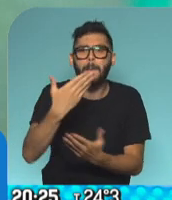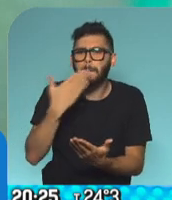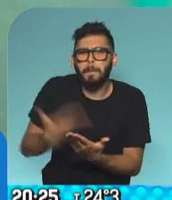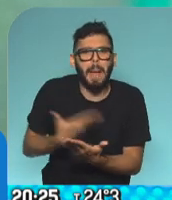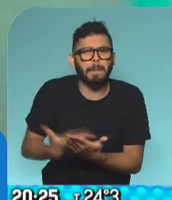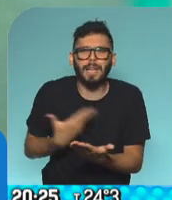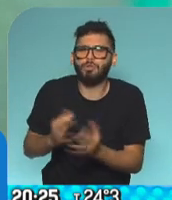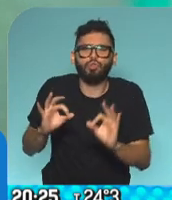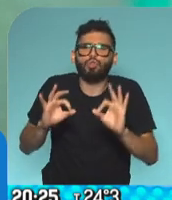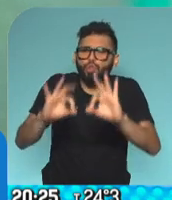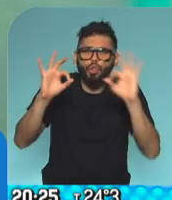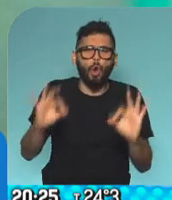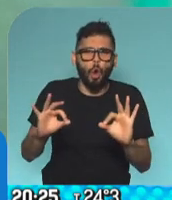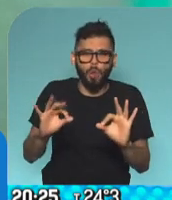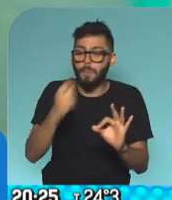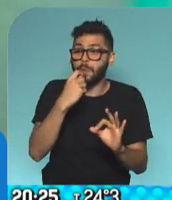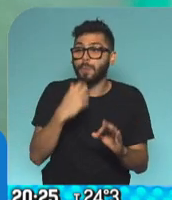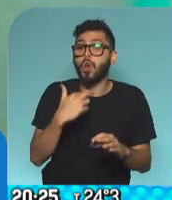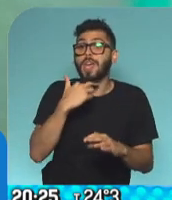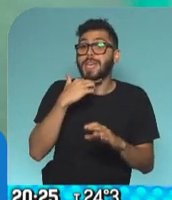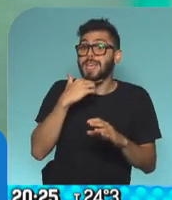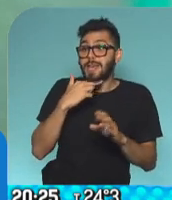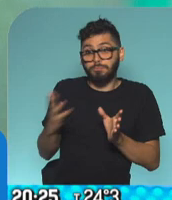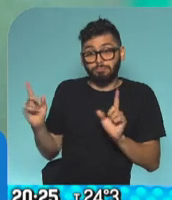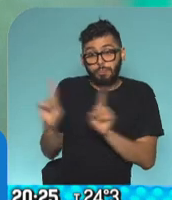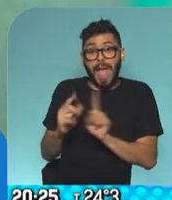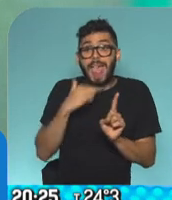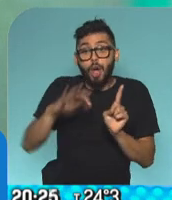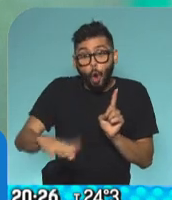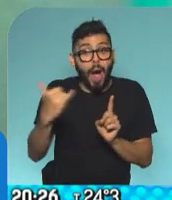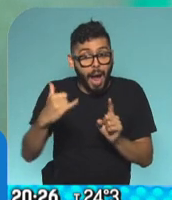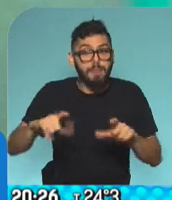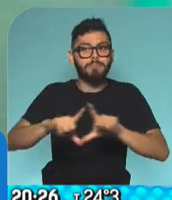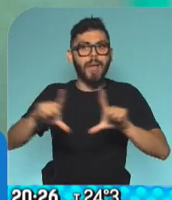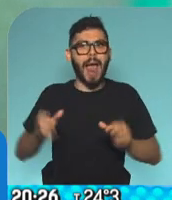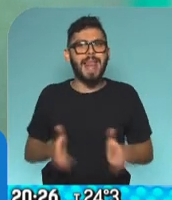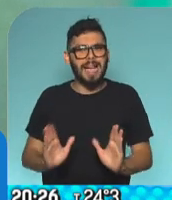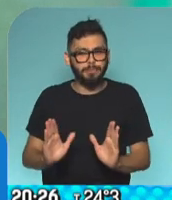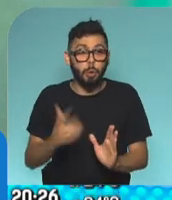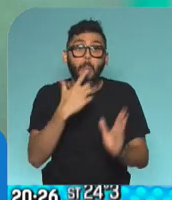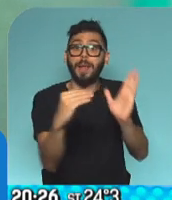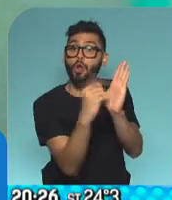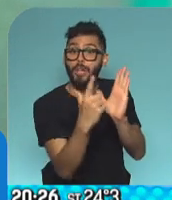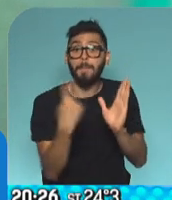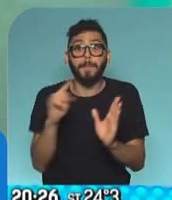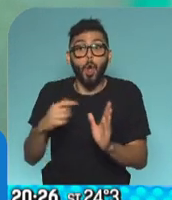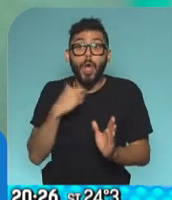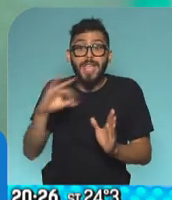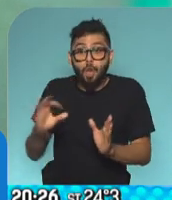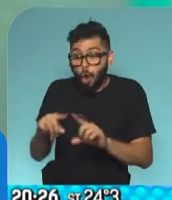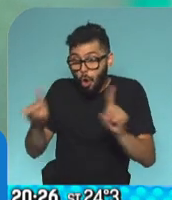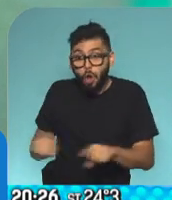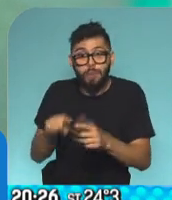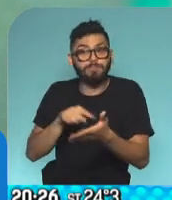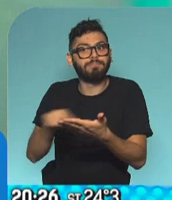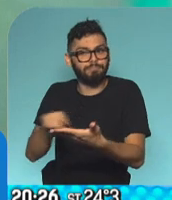que se pueda presentar si tienen chicos en común bueno llevamos la partida de nacimiento por ahí no está cargado pero el chico en los hijos y las hijas están